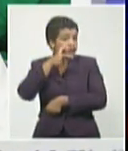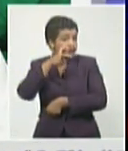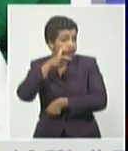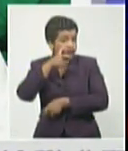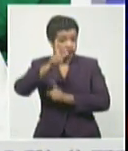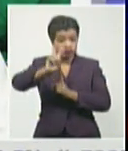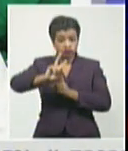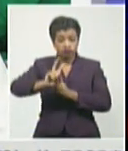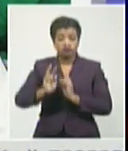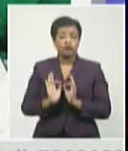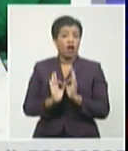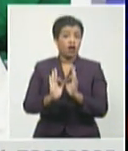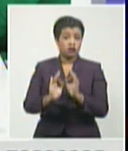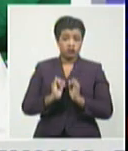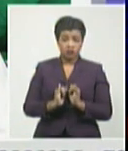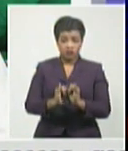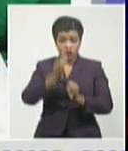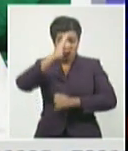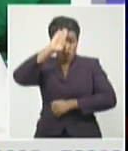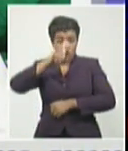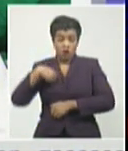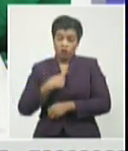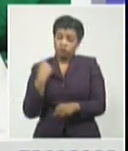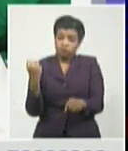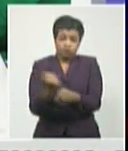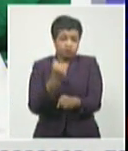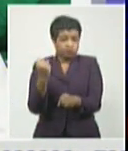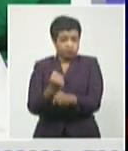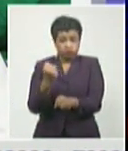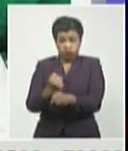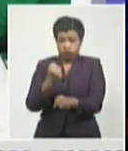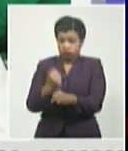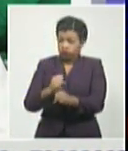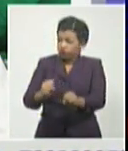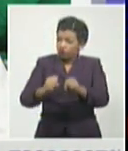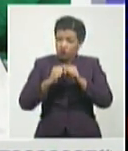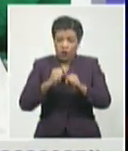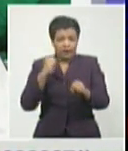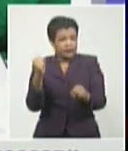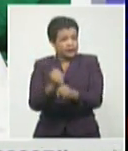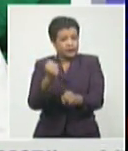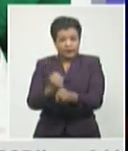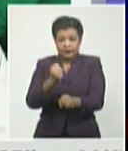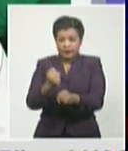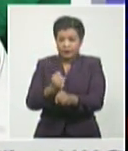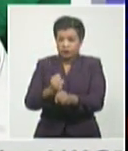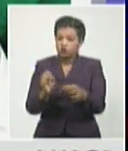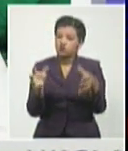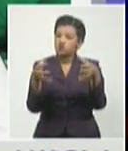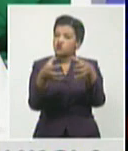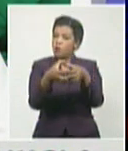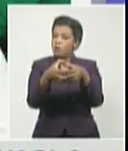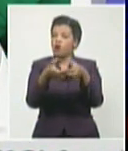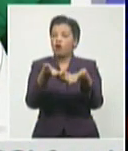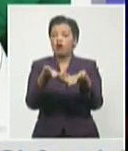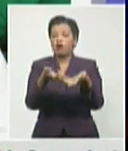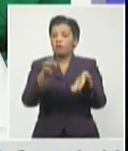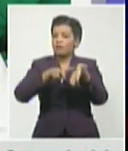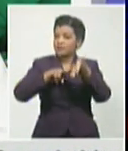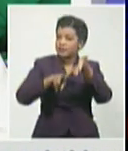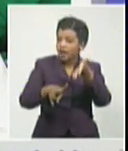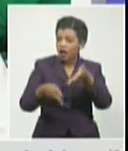de cuba se trabaja se trabaja intensamente en un consejo de defensa un provincial ni municipal